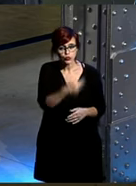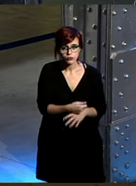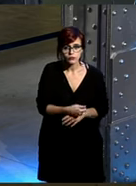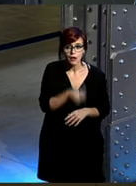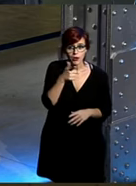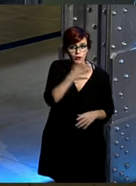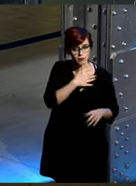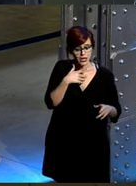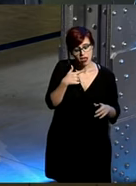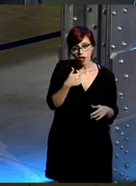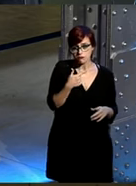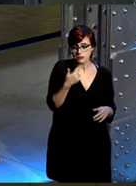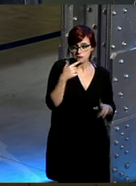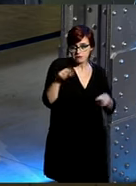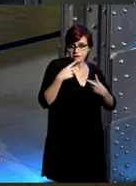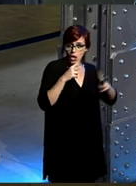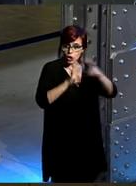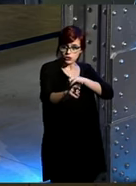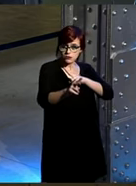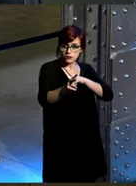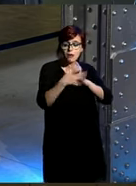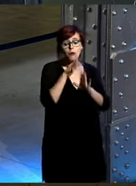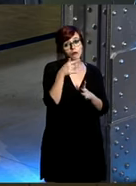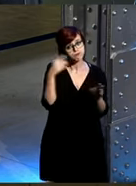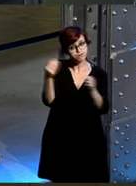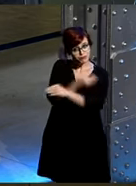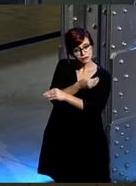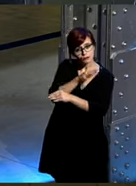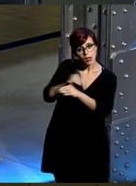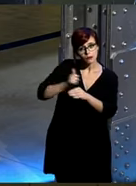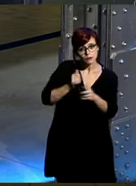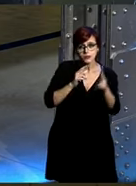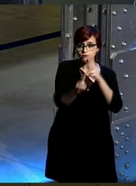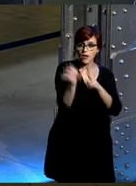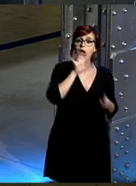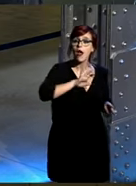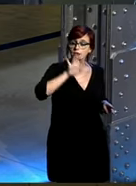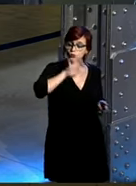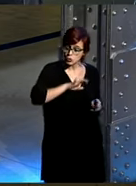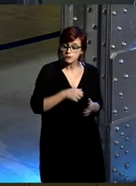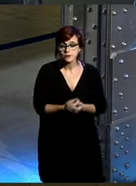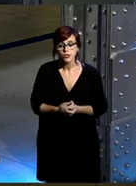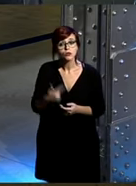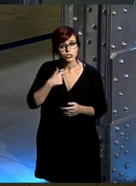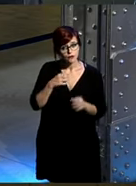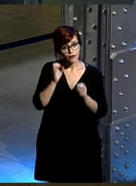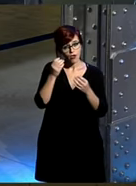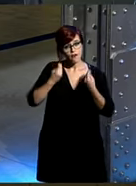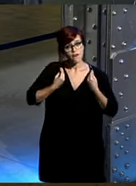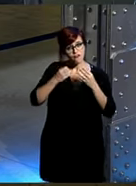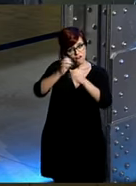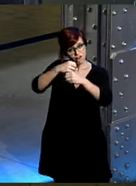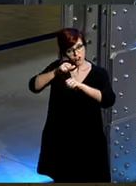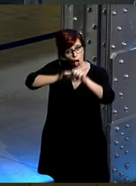Sí me gustaría contestar, dado desde la discrepancia, con una anécdota. Yo soy biólogo y tengo